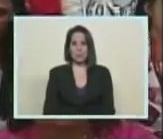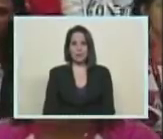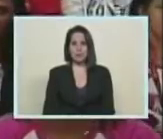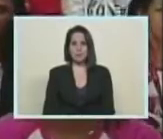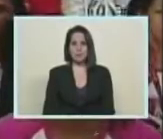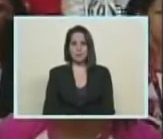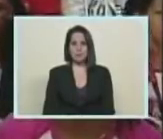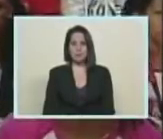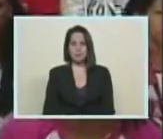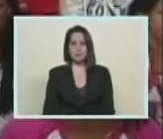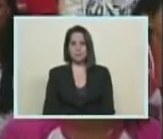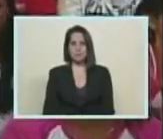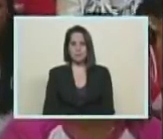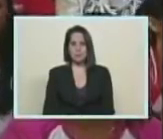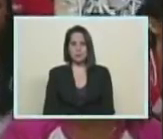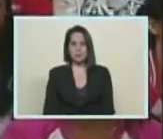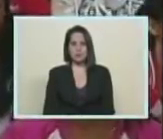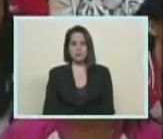Que